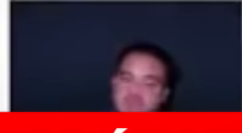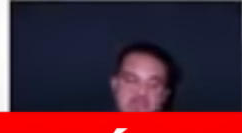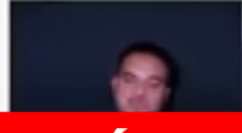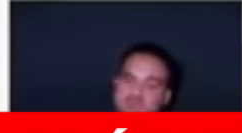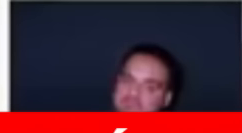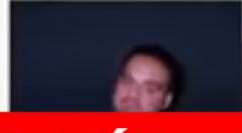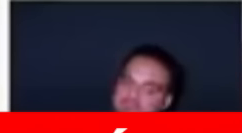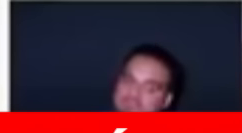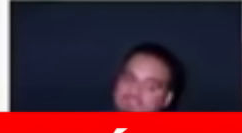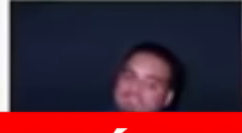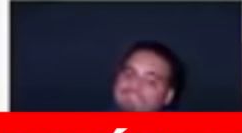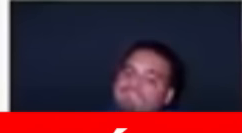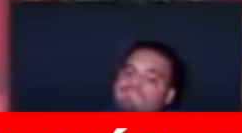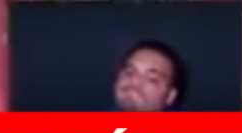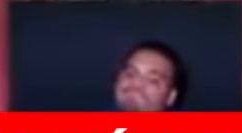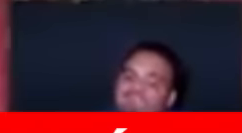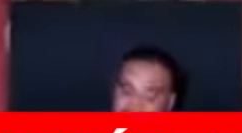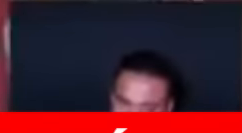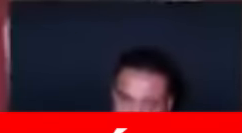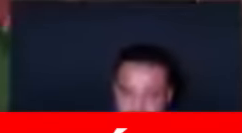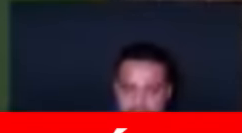Por eso